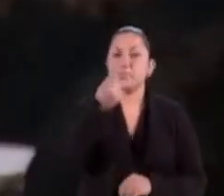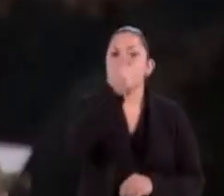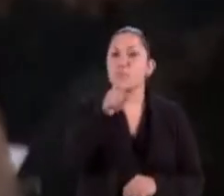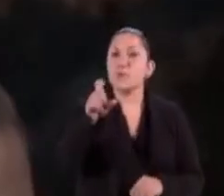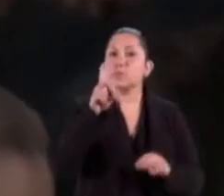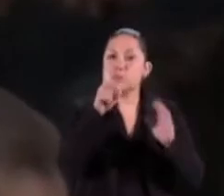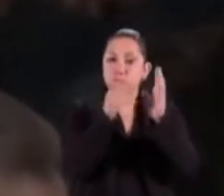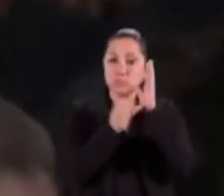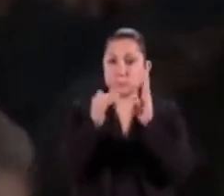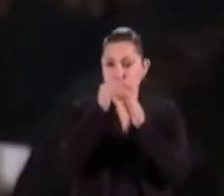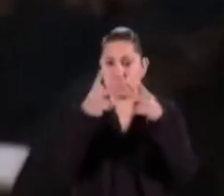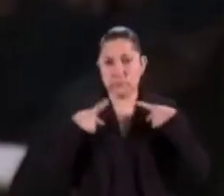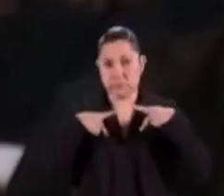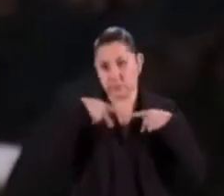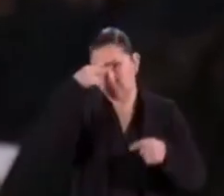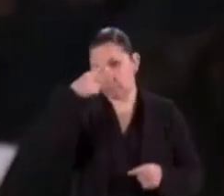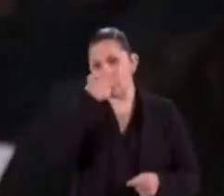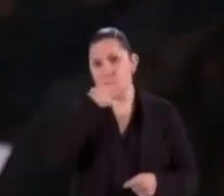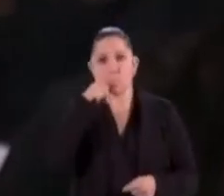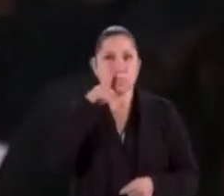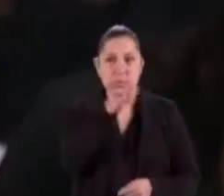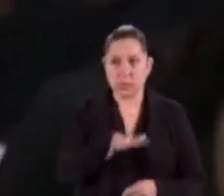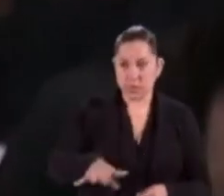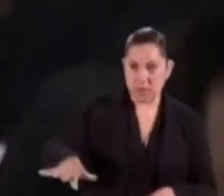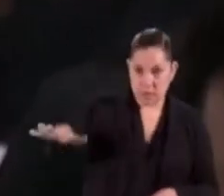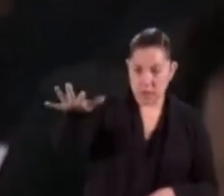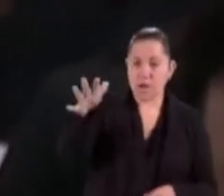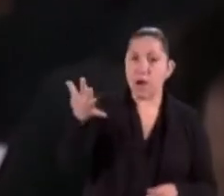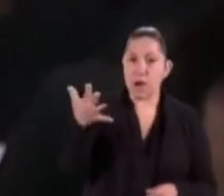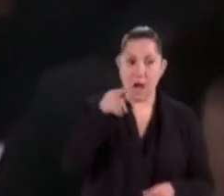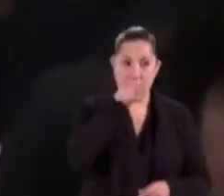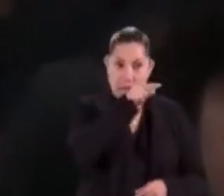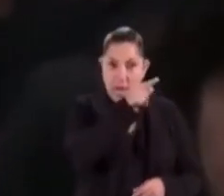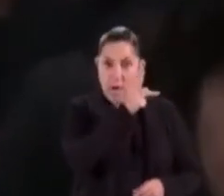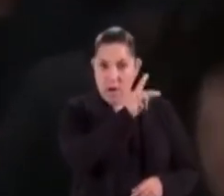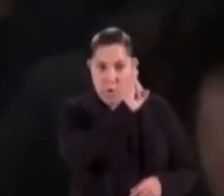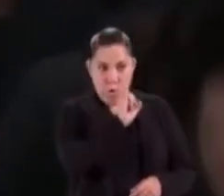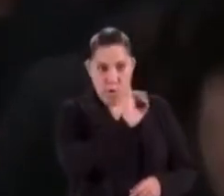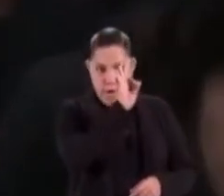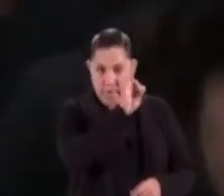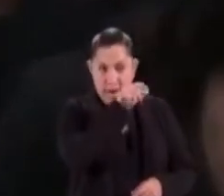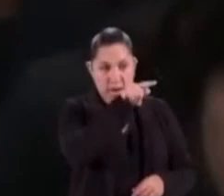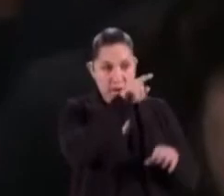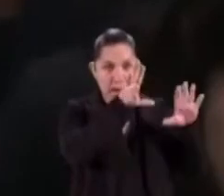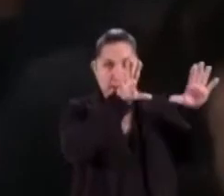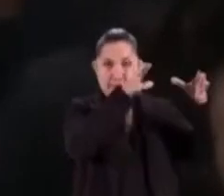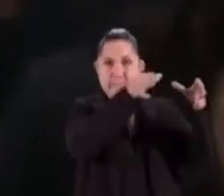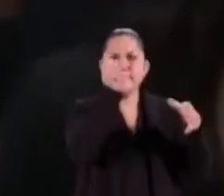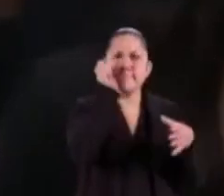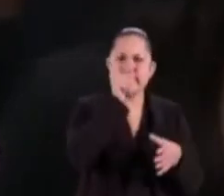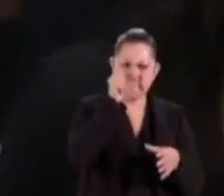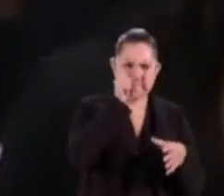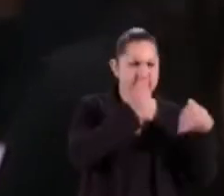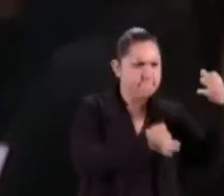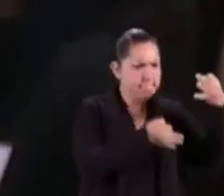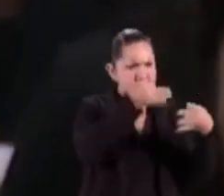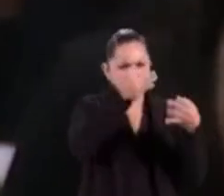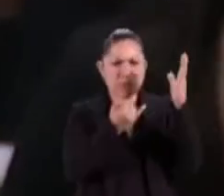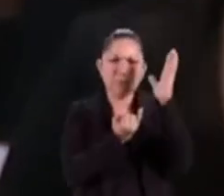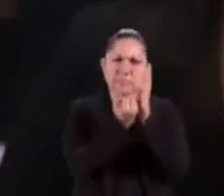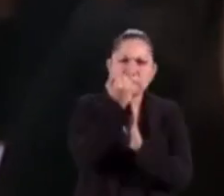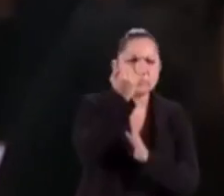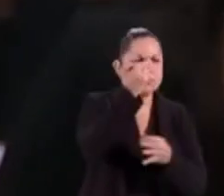de mexicanos, el Poder Judicial Federal resuelve conforme a derecho. Estudian